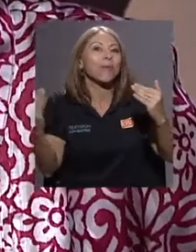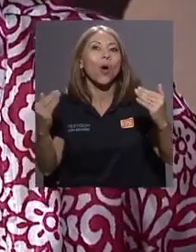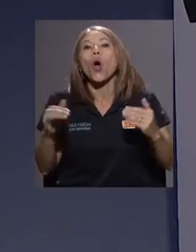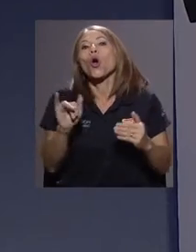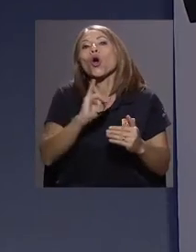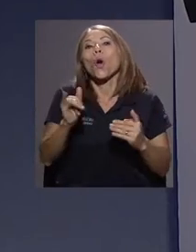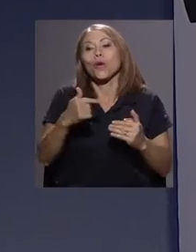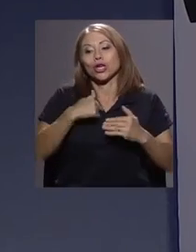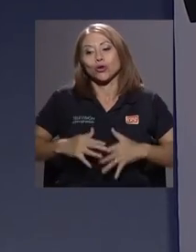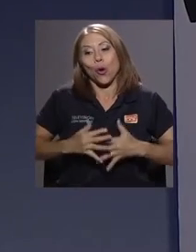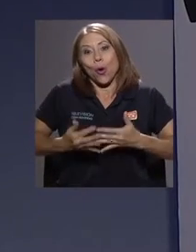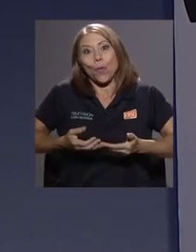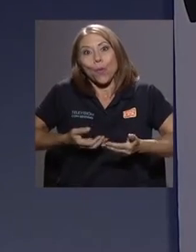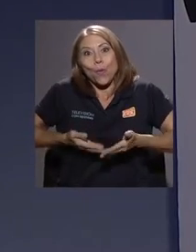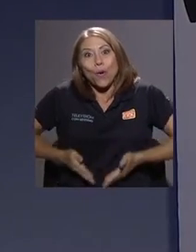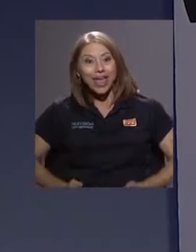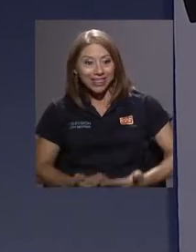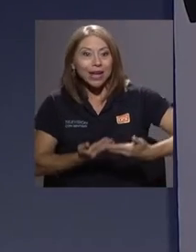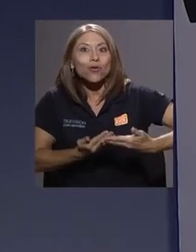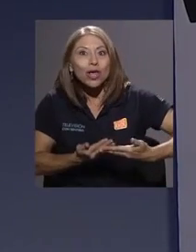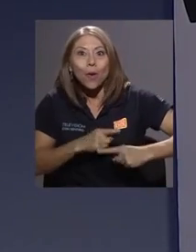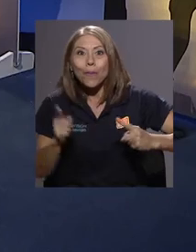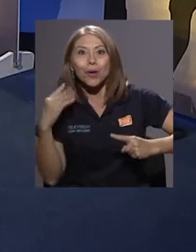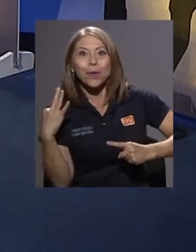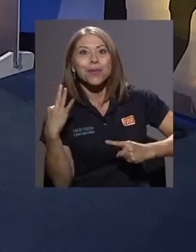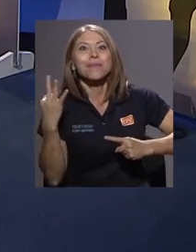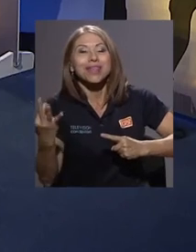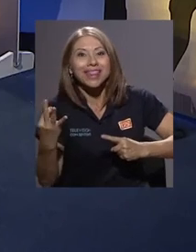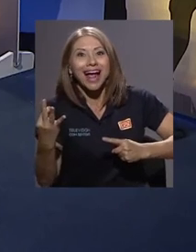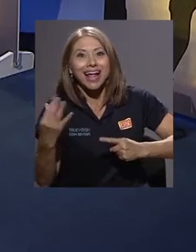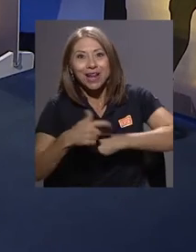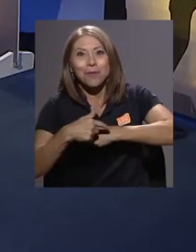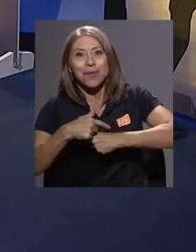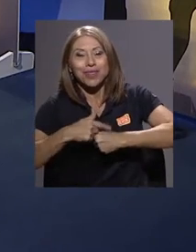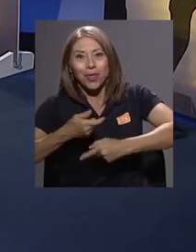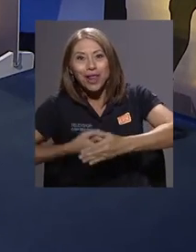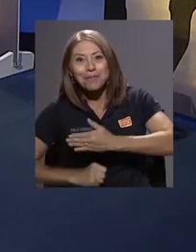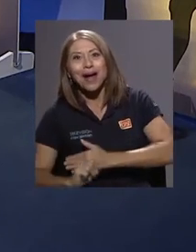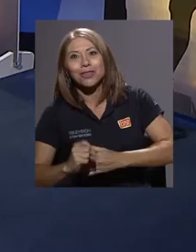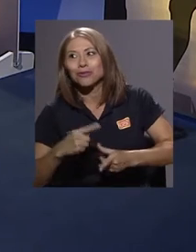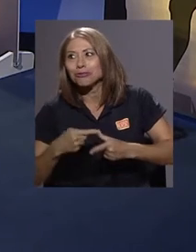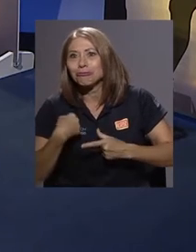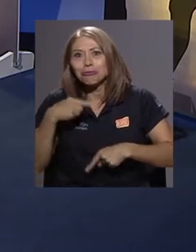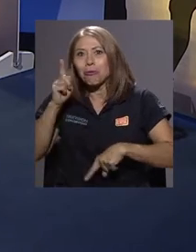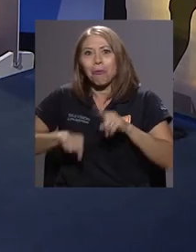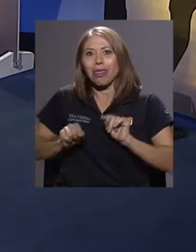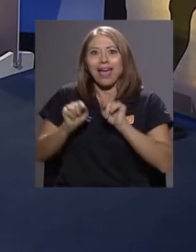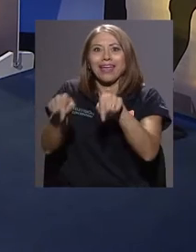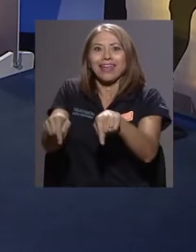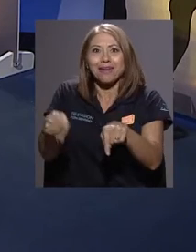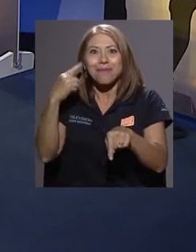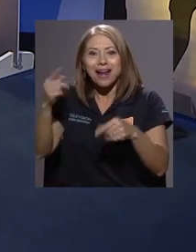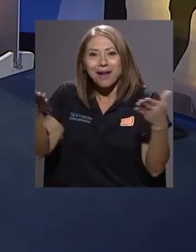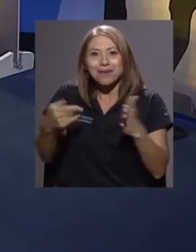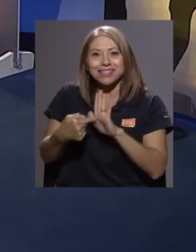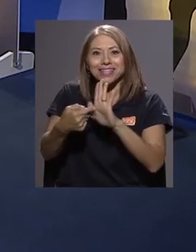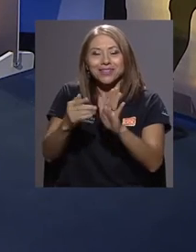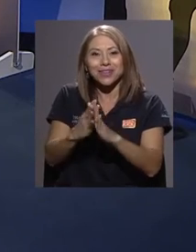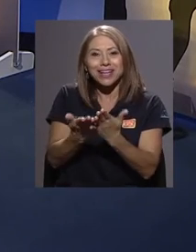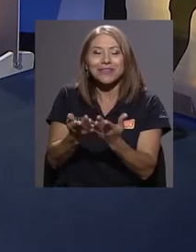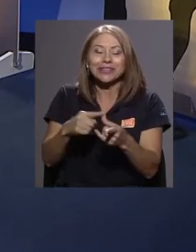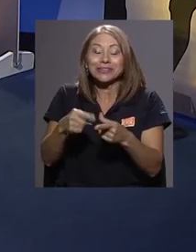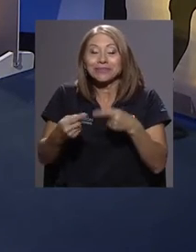parto pero fue presentado si entonces éste se hizo edición